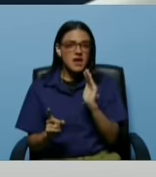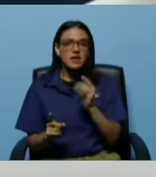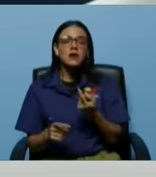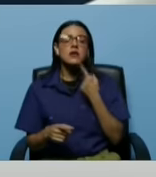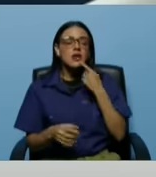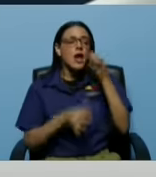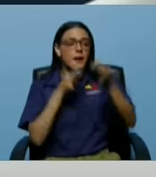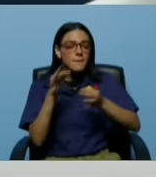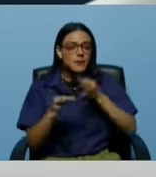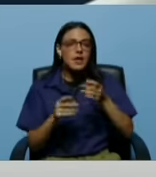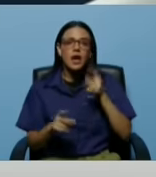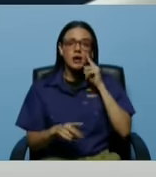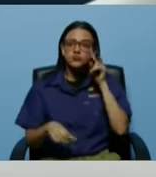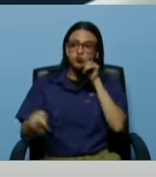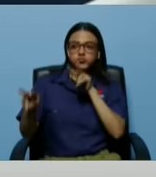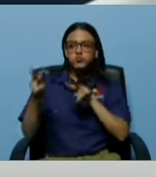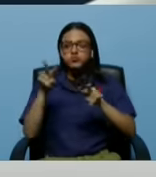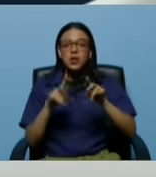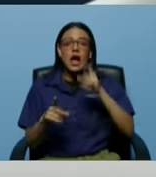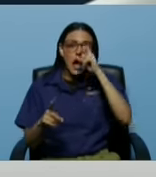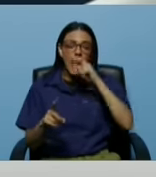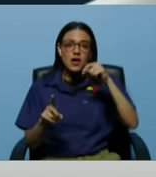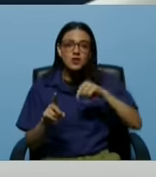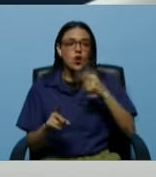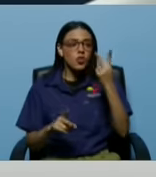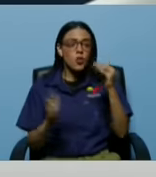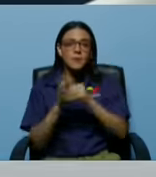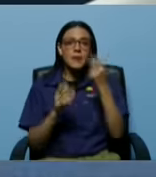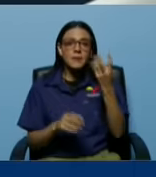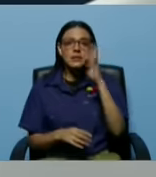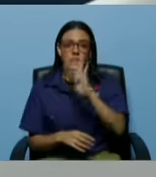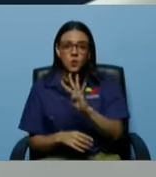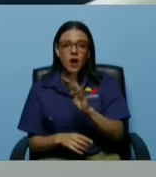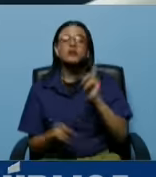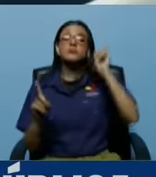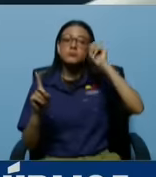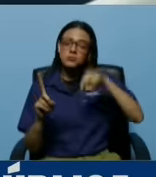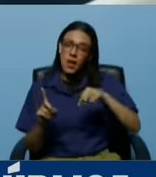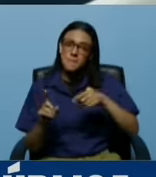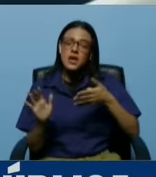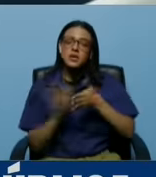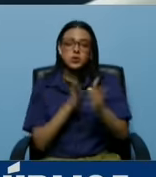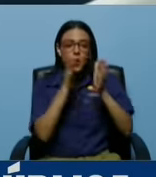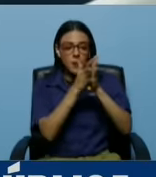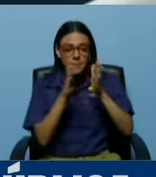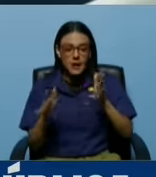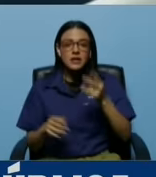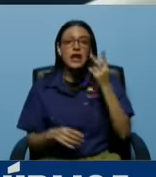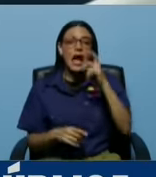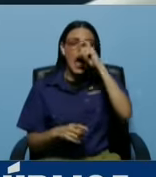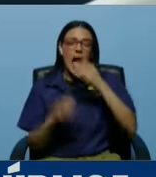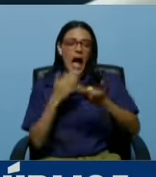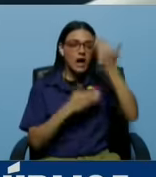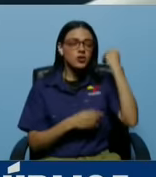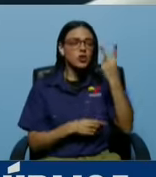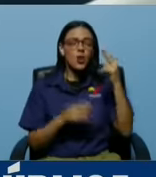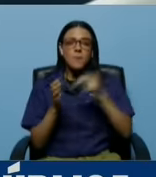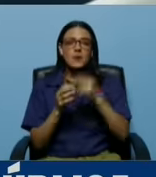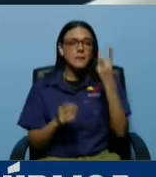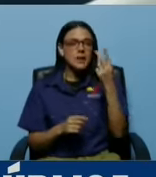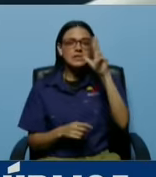diciendo, señalando durante todo este año 2024 y también parte del año 2023,